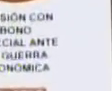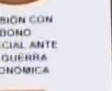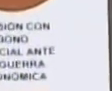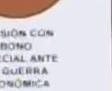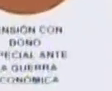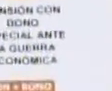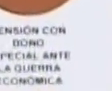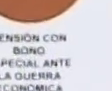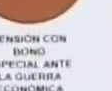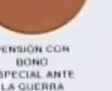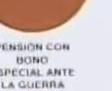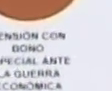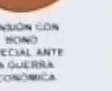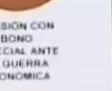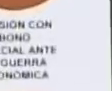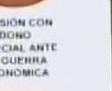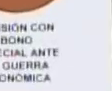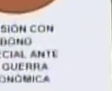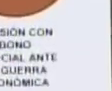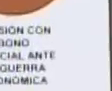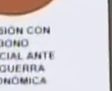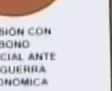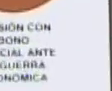230.759 bolívares.